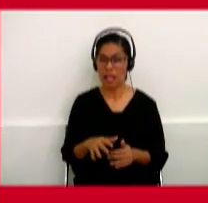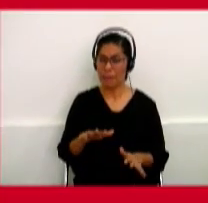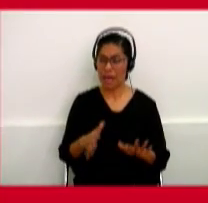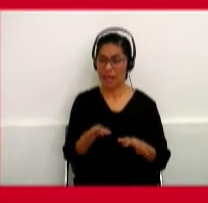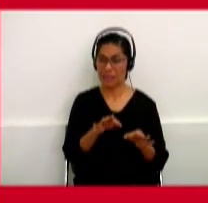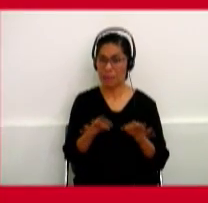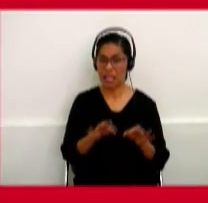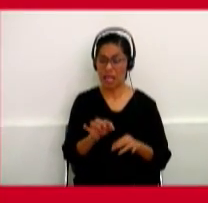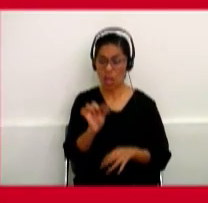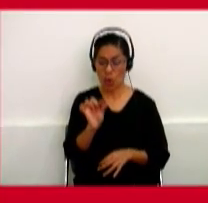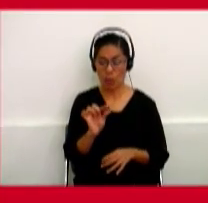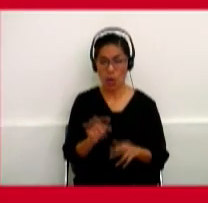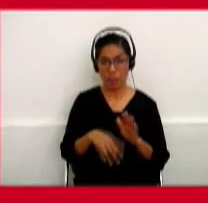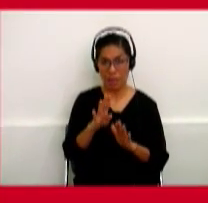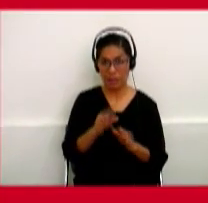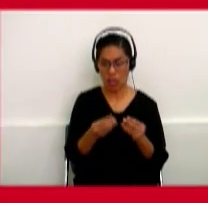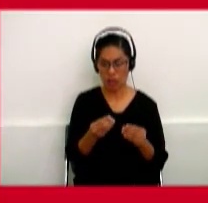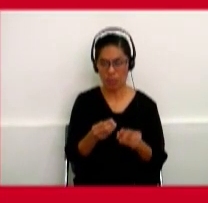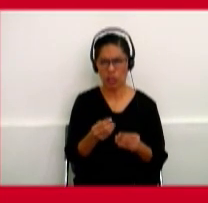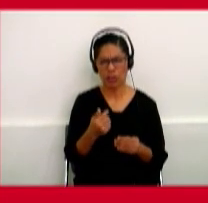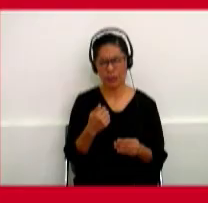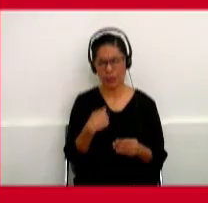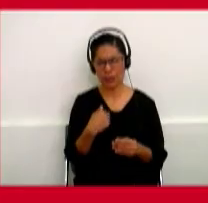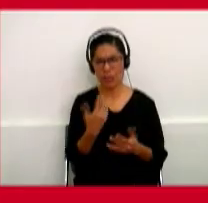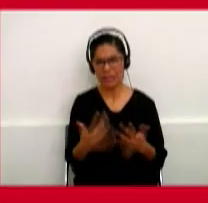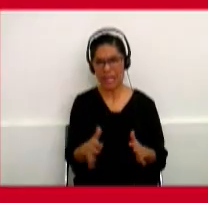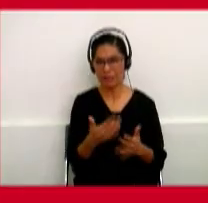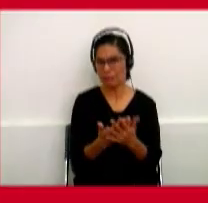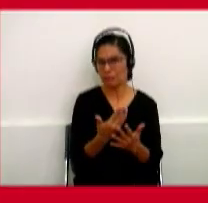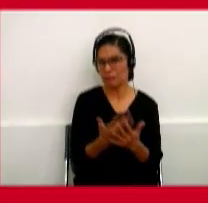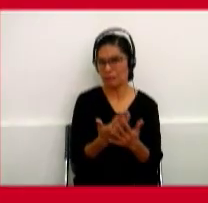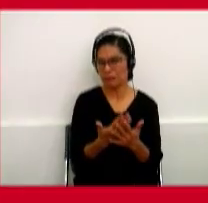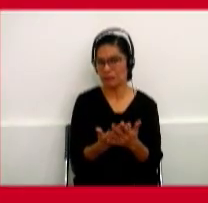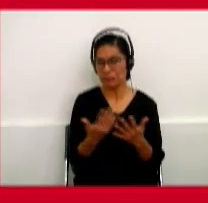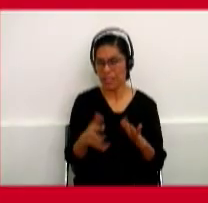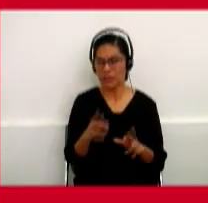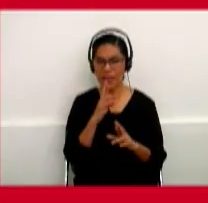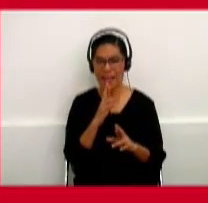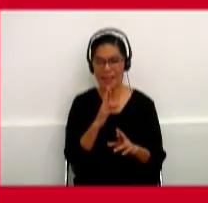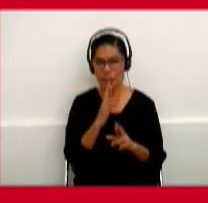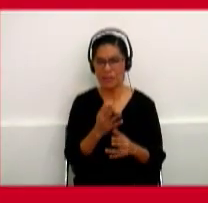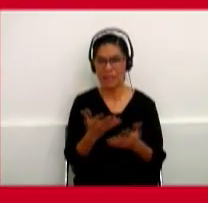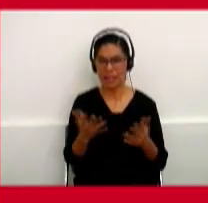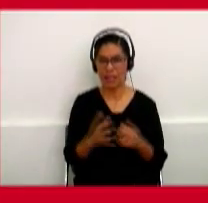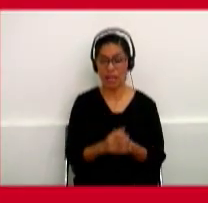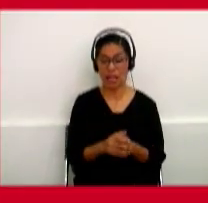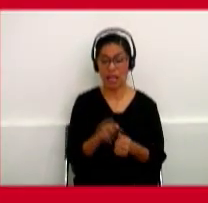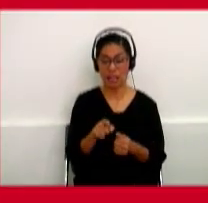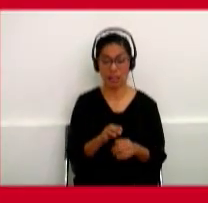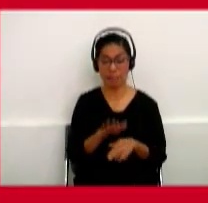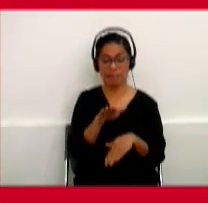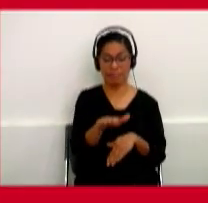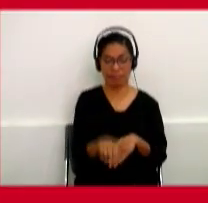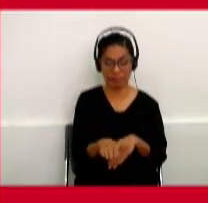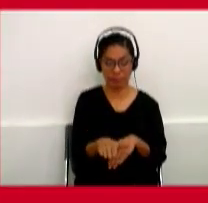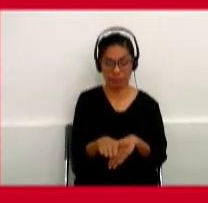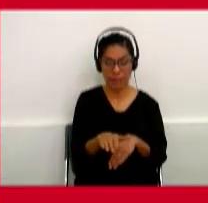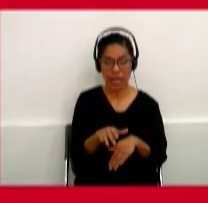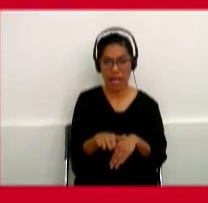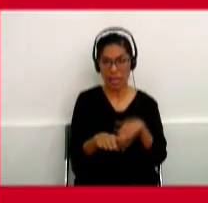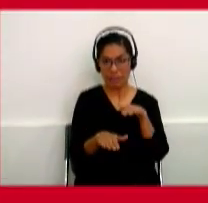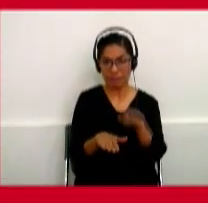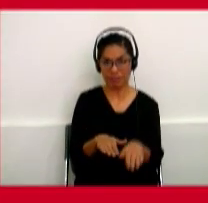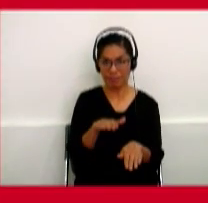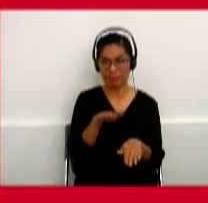de nuestro abordaje y cómo llegamos a probar nuestros resultados o soluciones, tenemos este proceso de 6